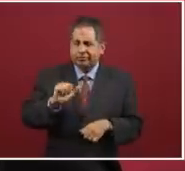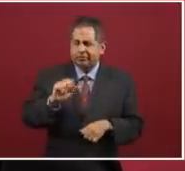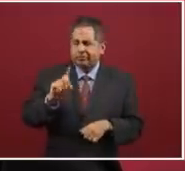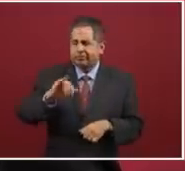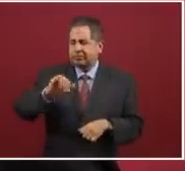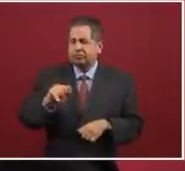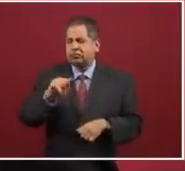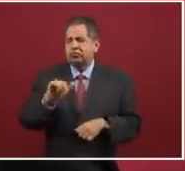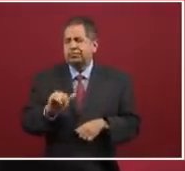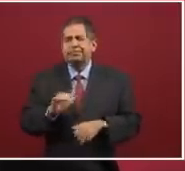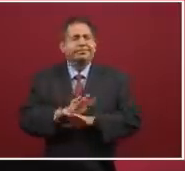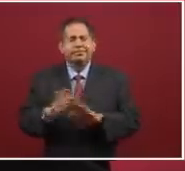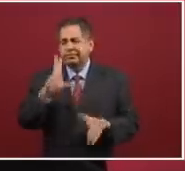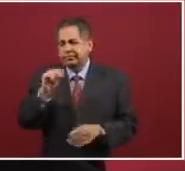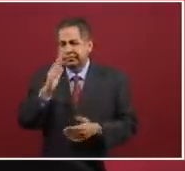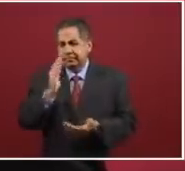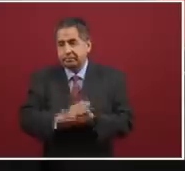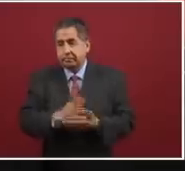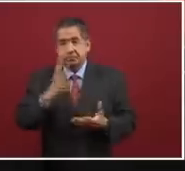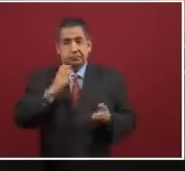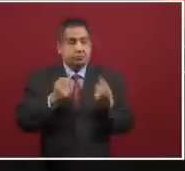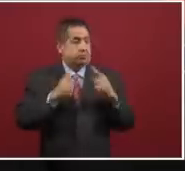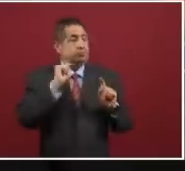pero al por mayor,